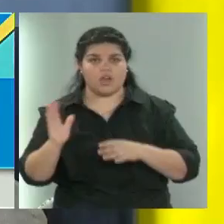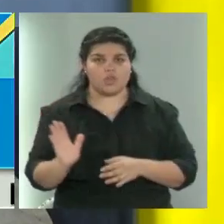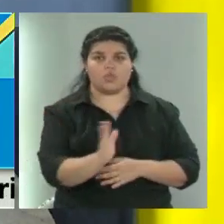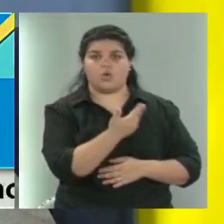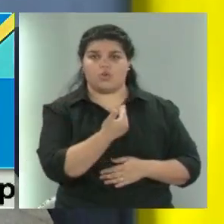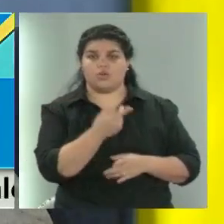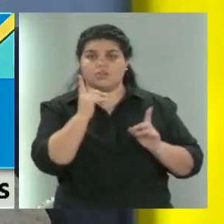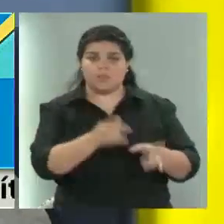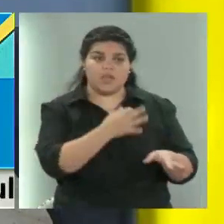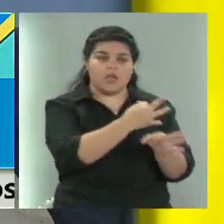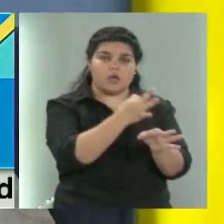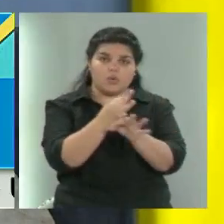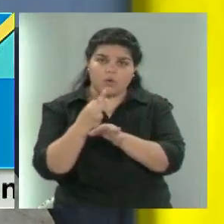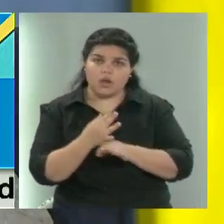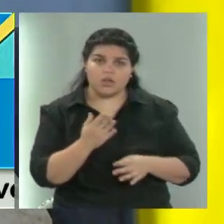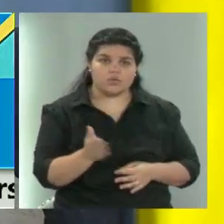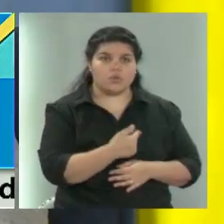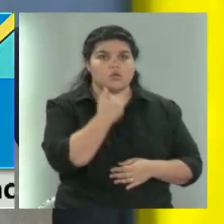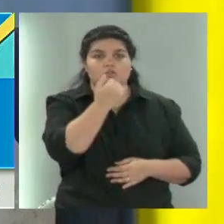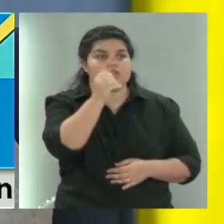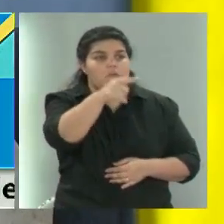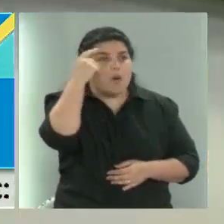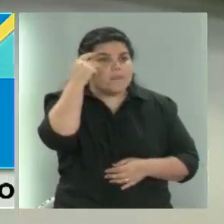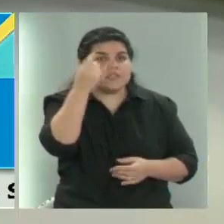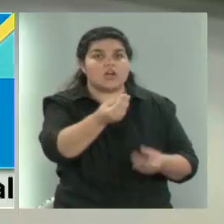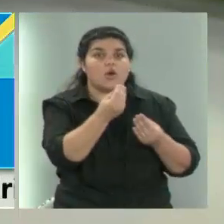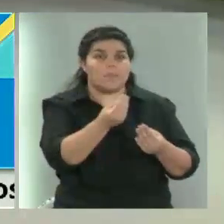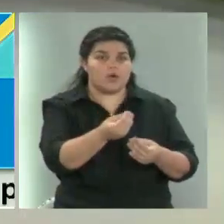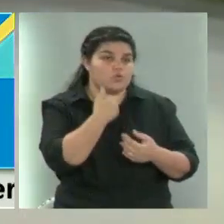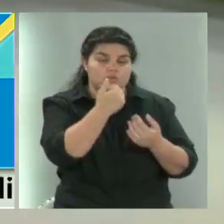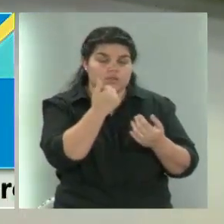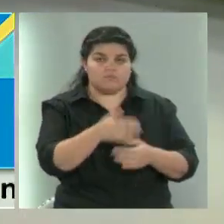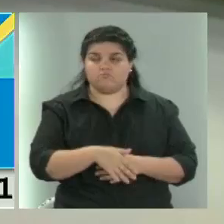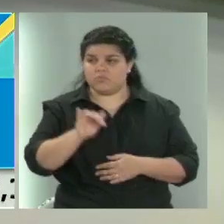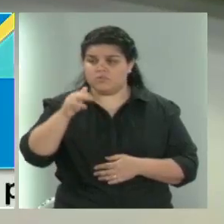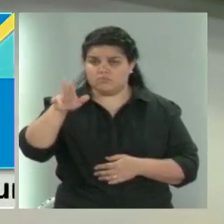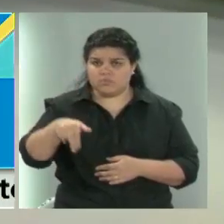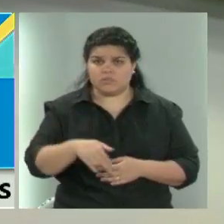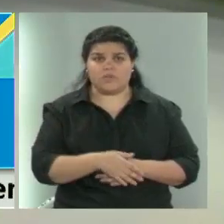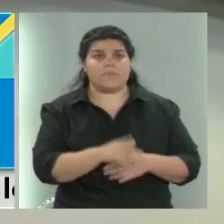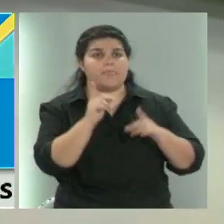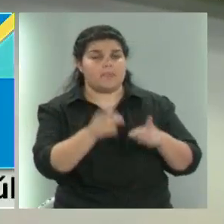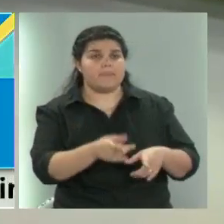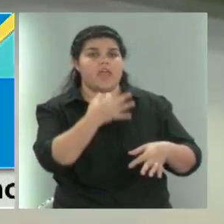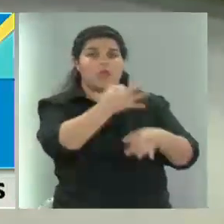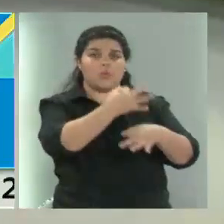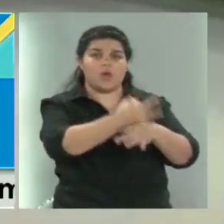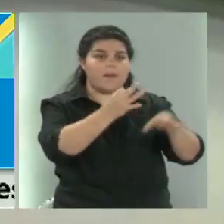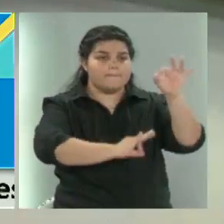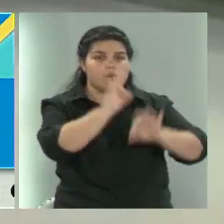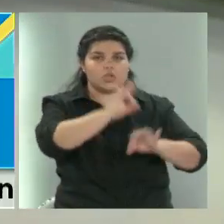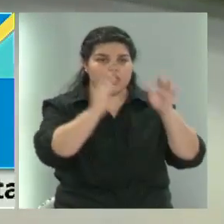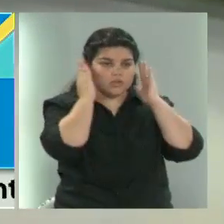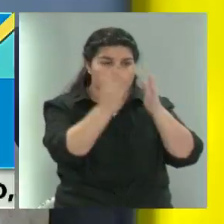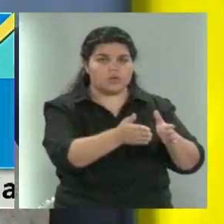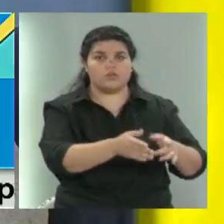que sus escuelas trabajen. No sé vos qué piensas, No, correcto. Alejandro, O sea, pero que las escuelas trabajen con un proyecto determinado. Seguro, seguro. Los